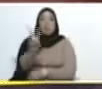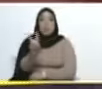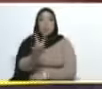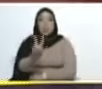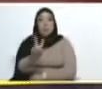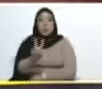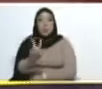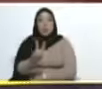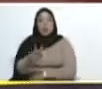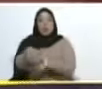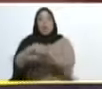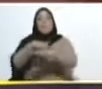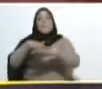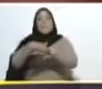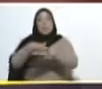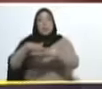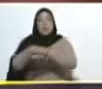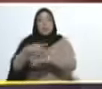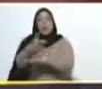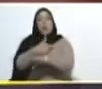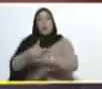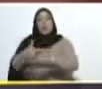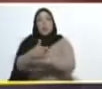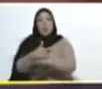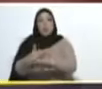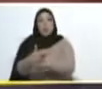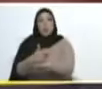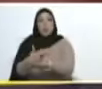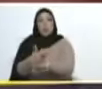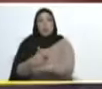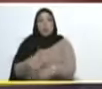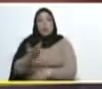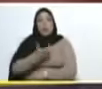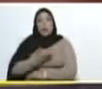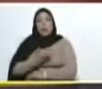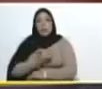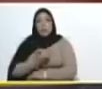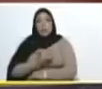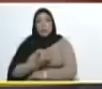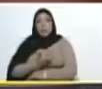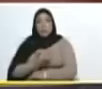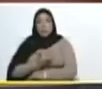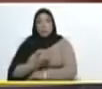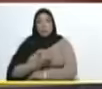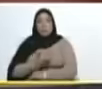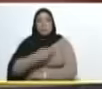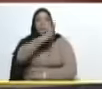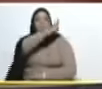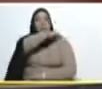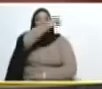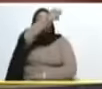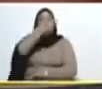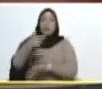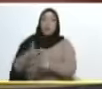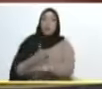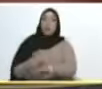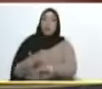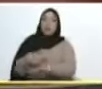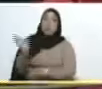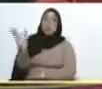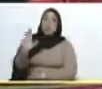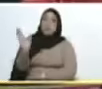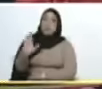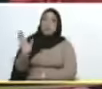Venezuela, ministras, ministros, gobernadores, gobernadoras, alcaldesa de Caracas, jefe de gobierno de